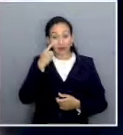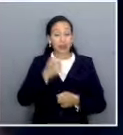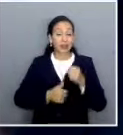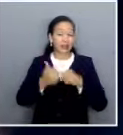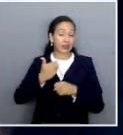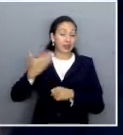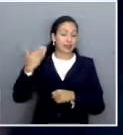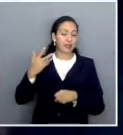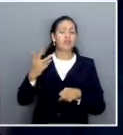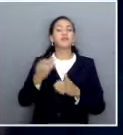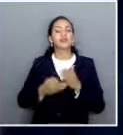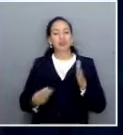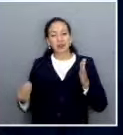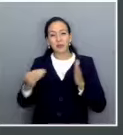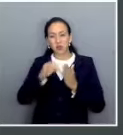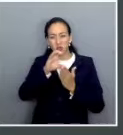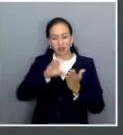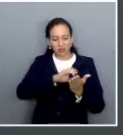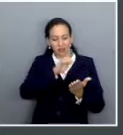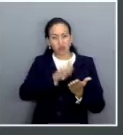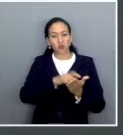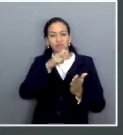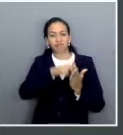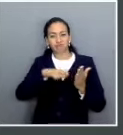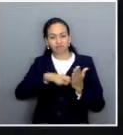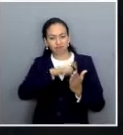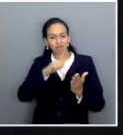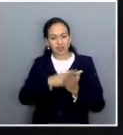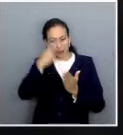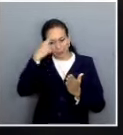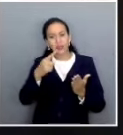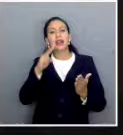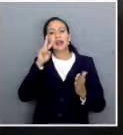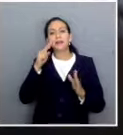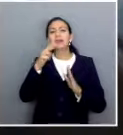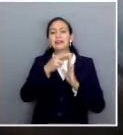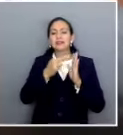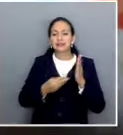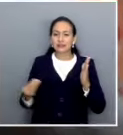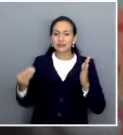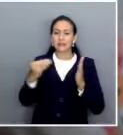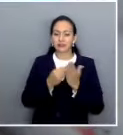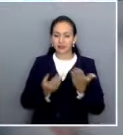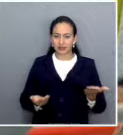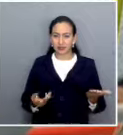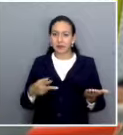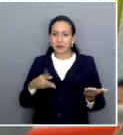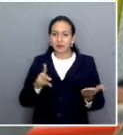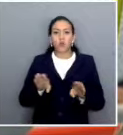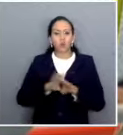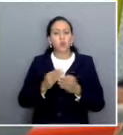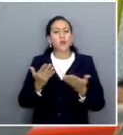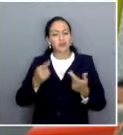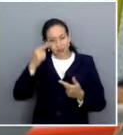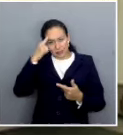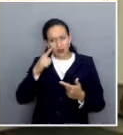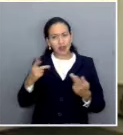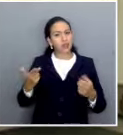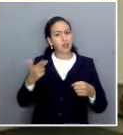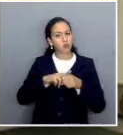reformas y adiciones repetitivas de contenido reglamentario, solo discursivas o de carácter retórico. Indicaron